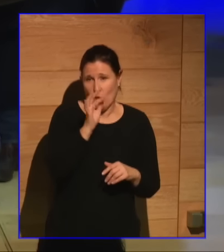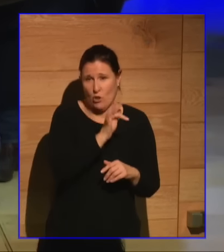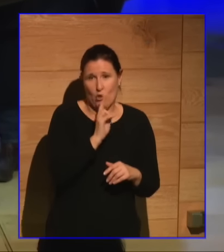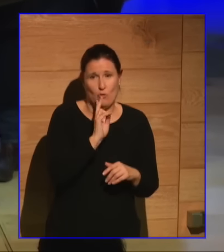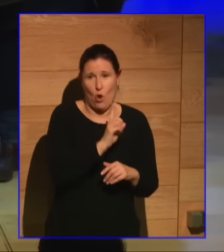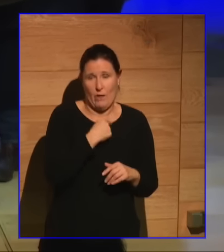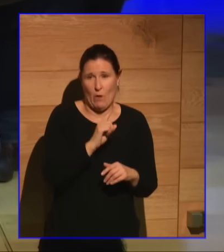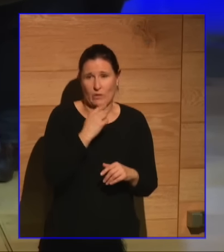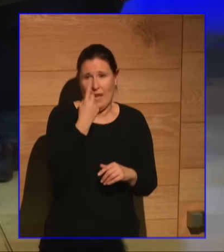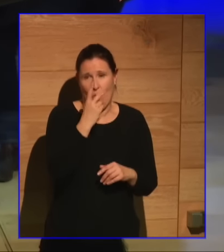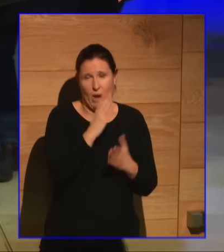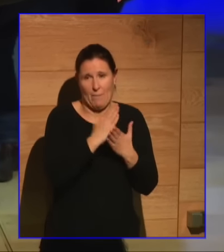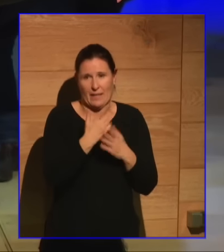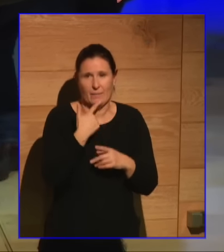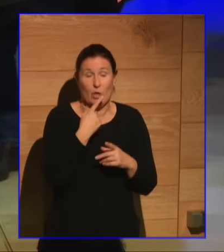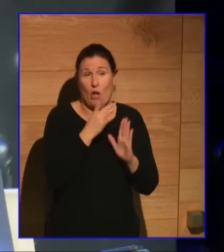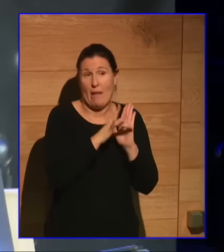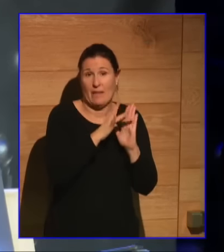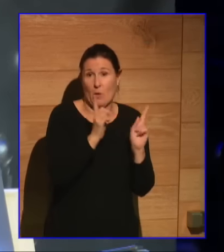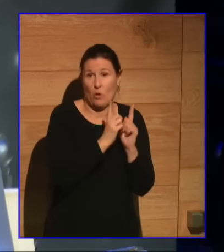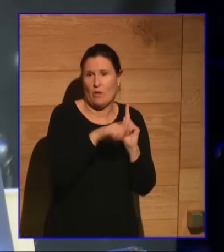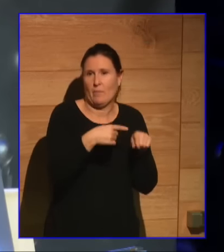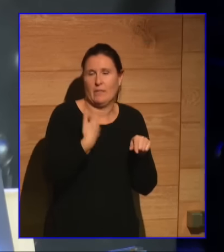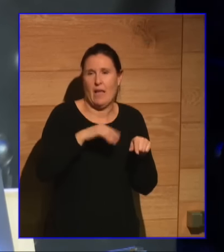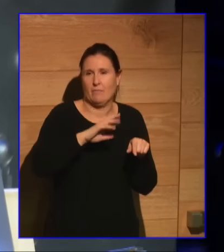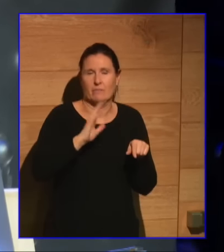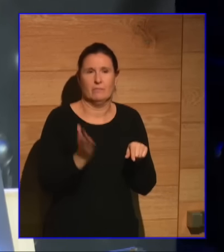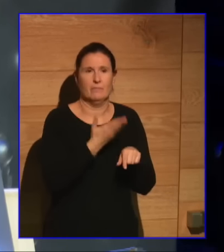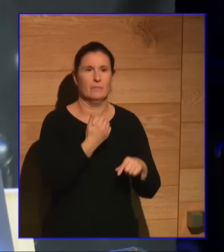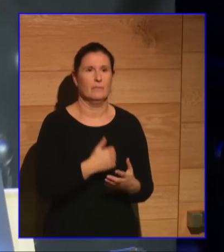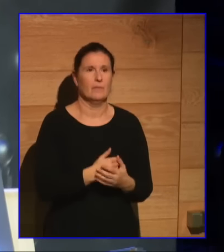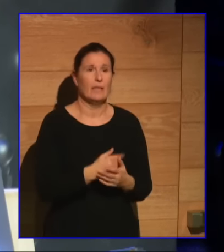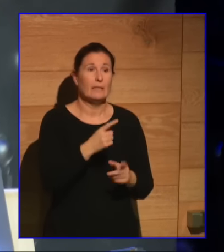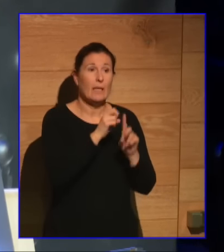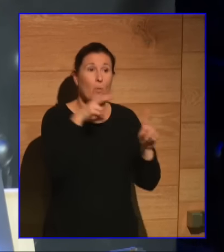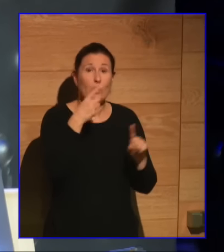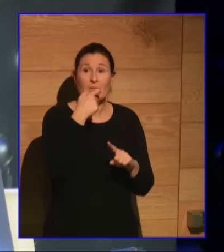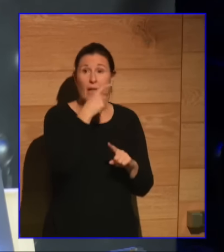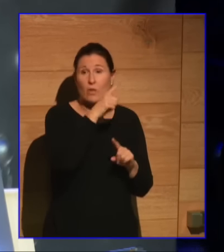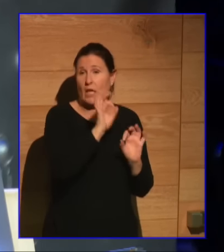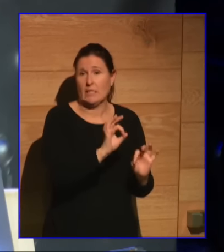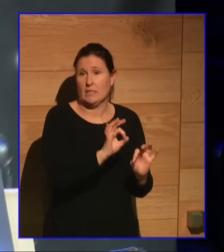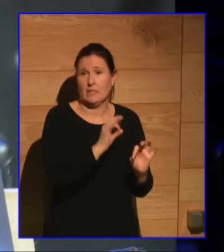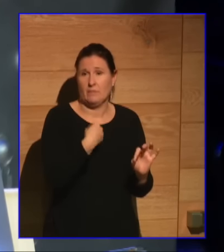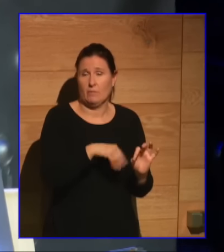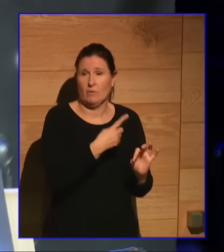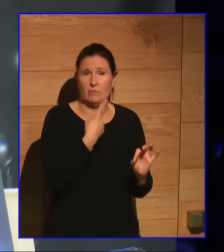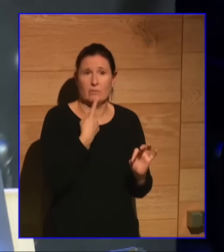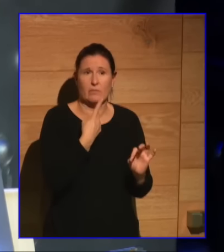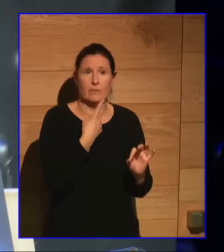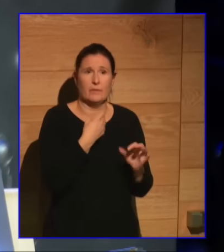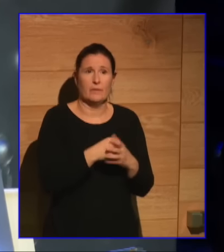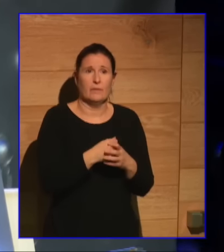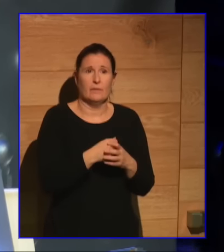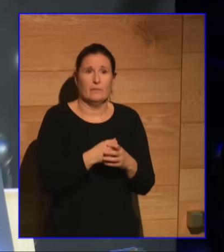bueno, nos la quitamos cuanto antes y ahora hablamos de la peli. Pero el mundo desde el punto de vista anglosajón es ese. Es que es así. Es ese. Igual que veas Capitán Blood o